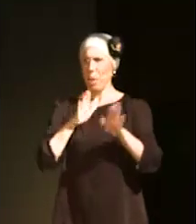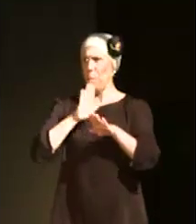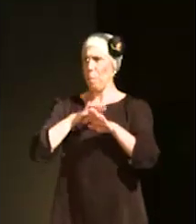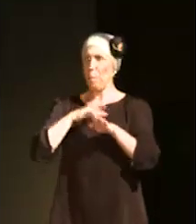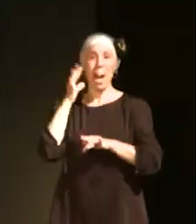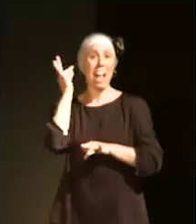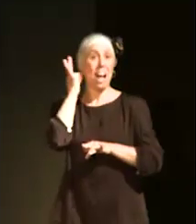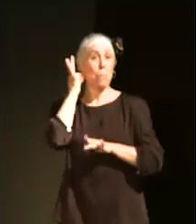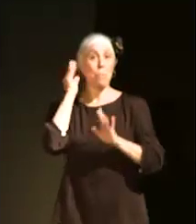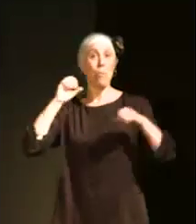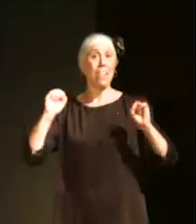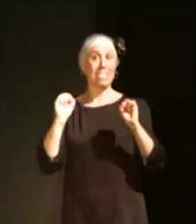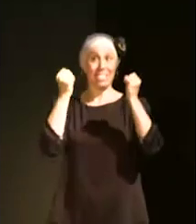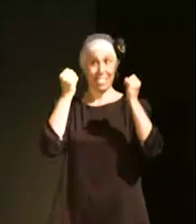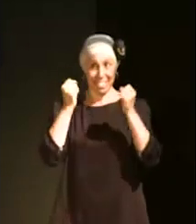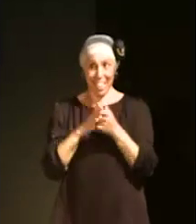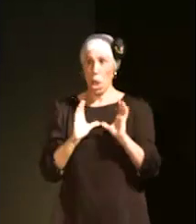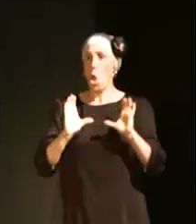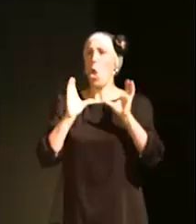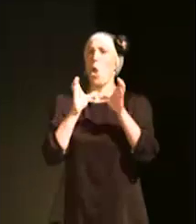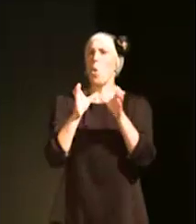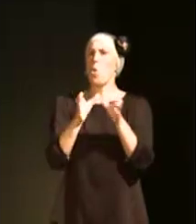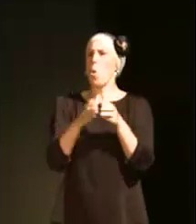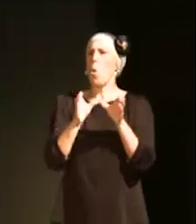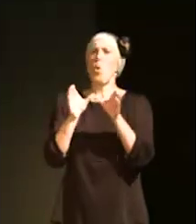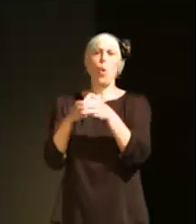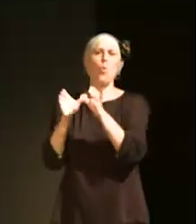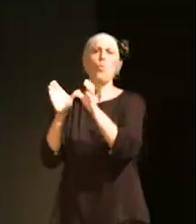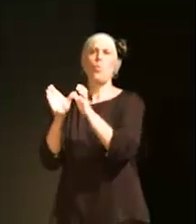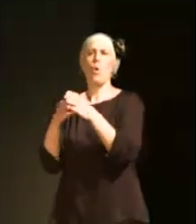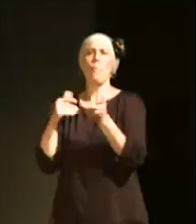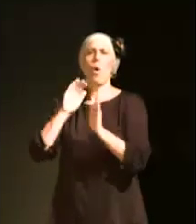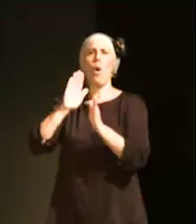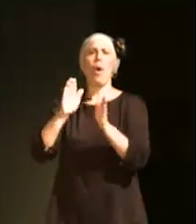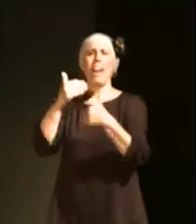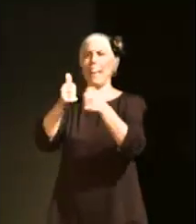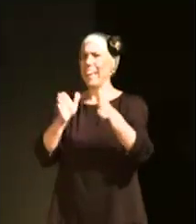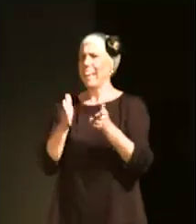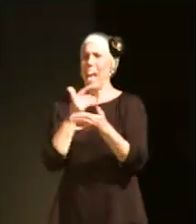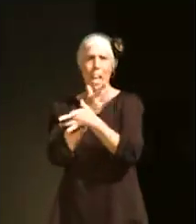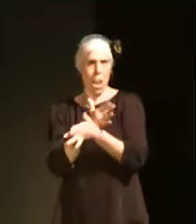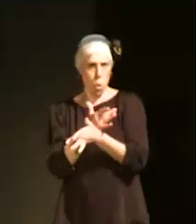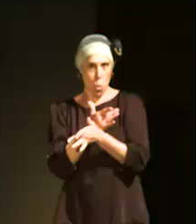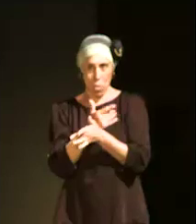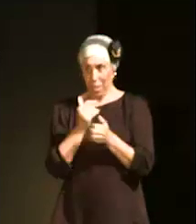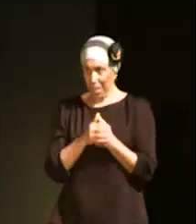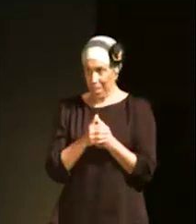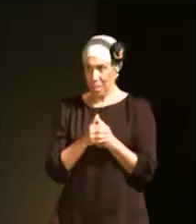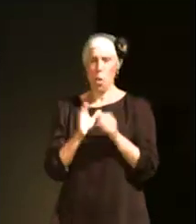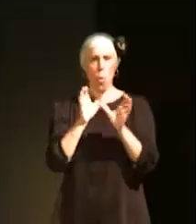el grupo sutil caja lúdica y se da ahí